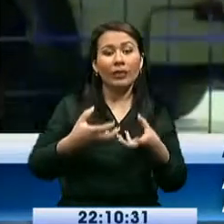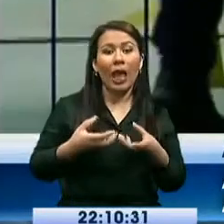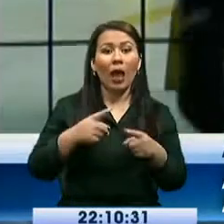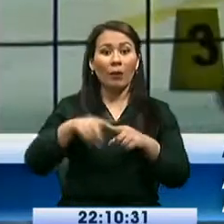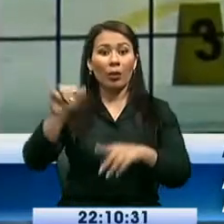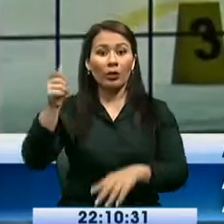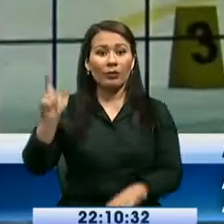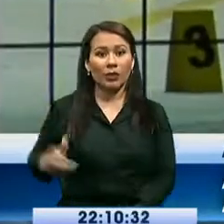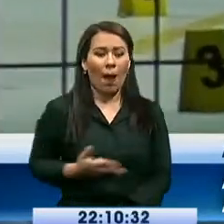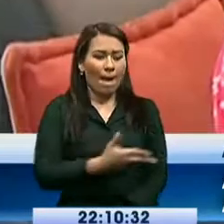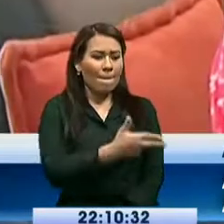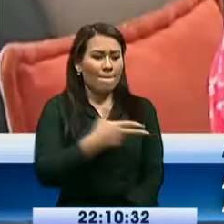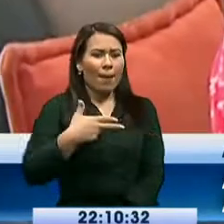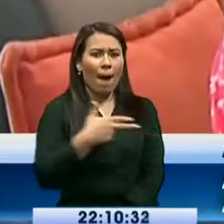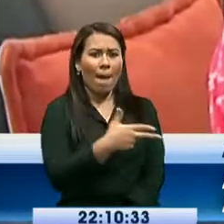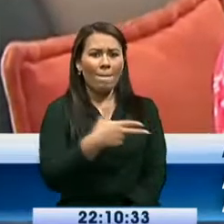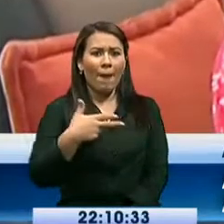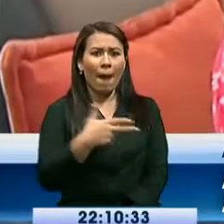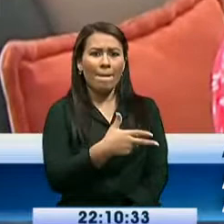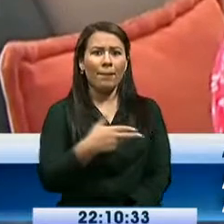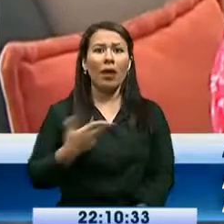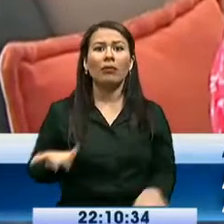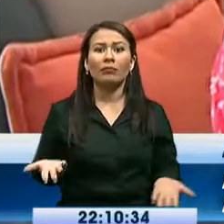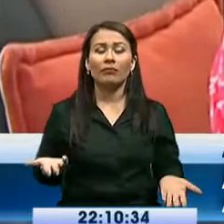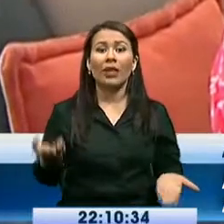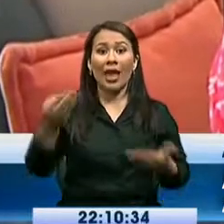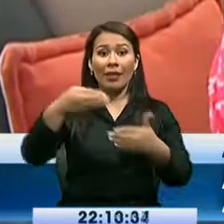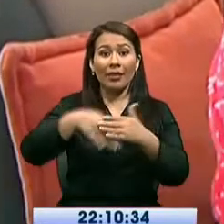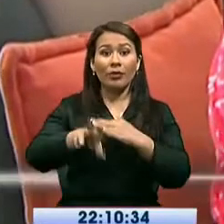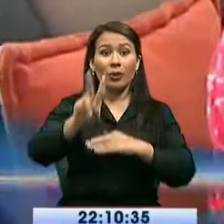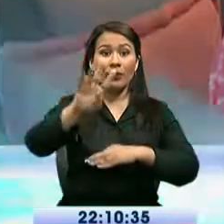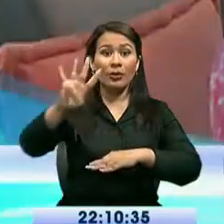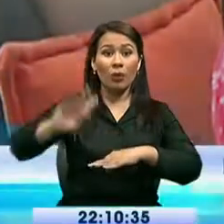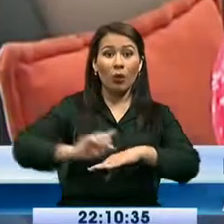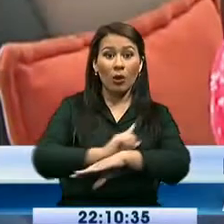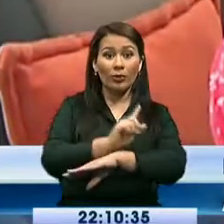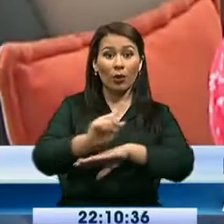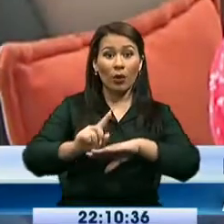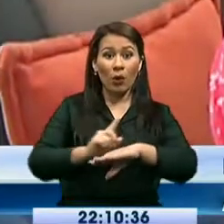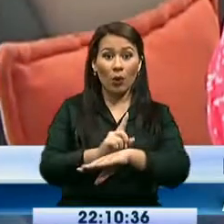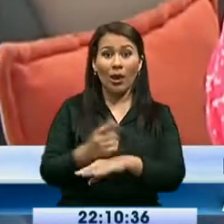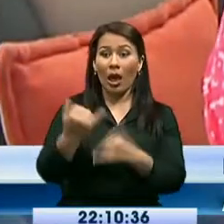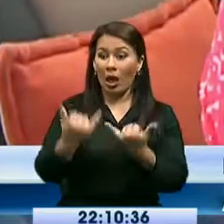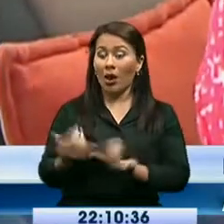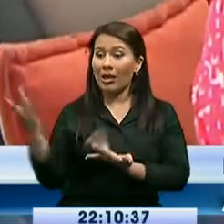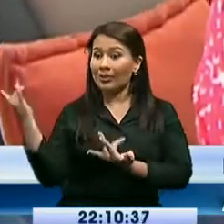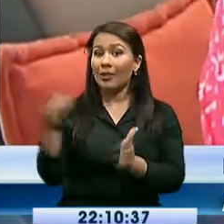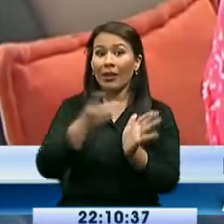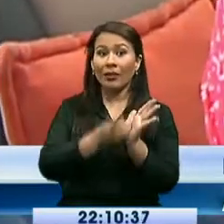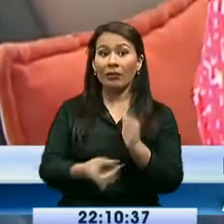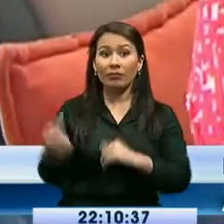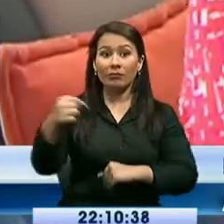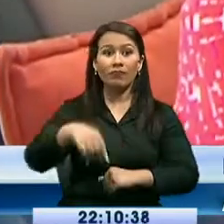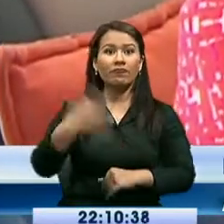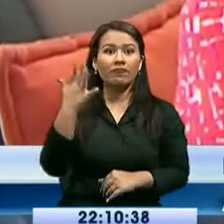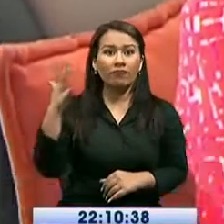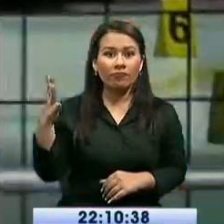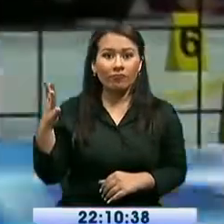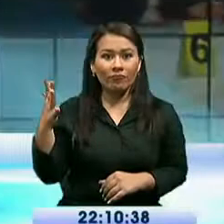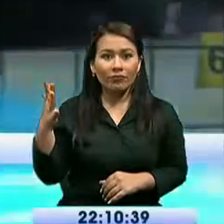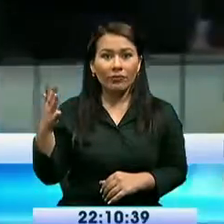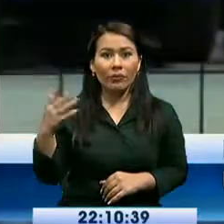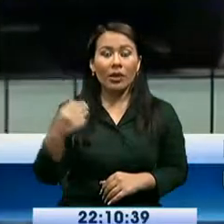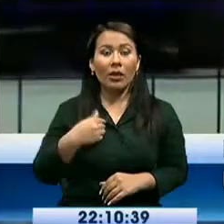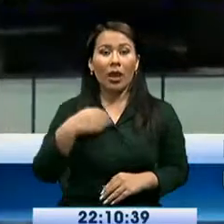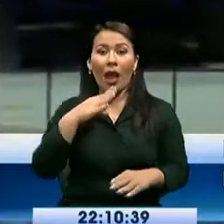propinó varios disparos. Todavía dentro de las 24 horas del hecho sucedido, y